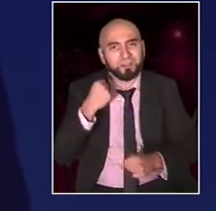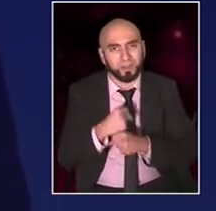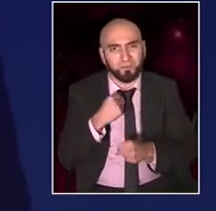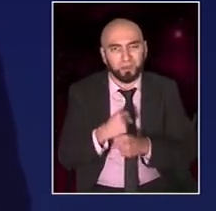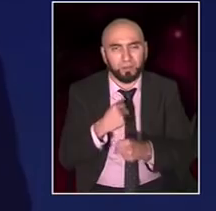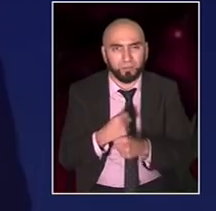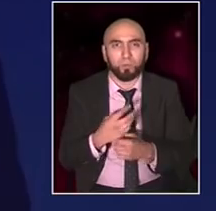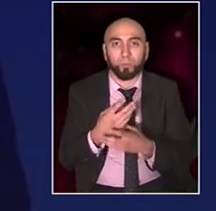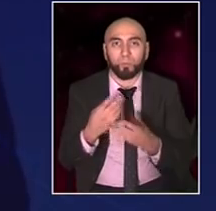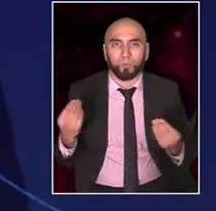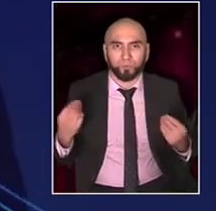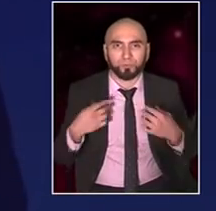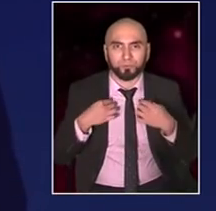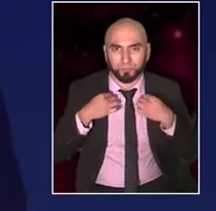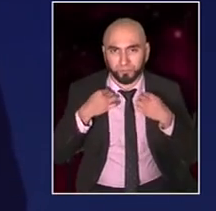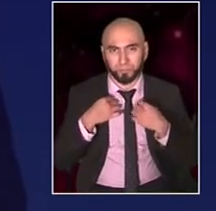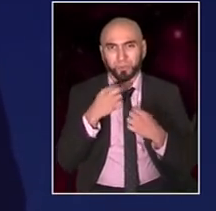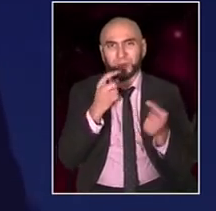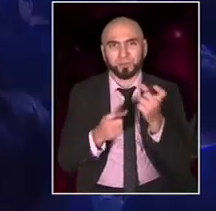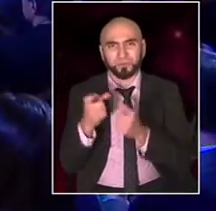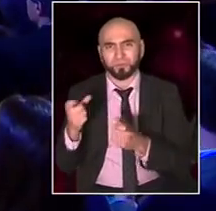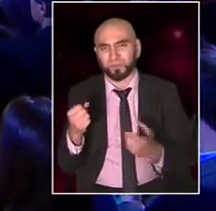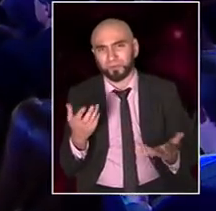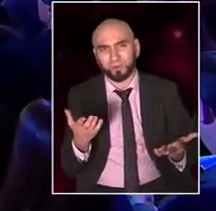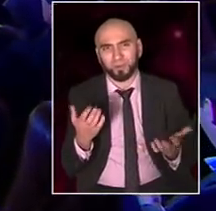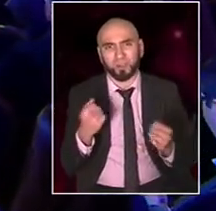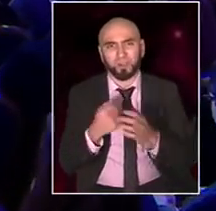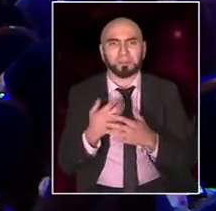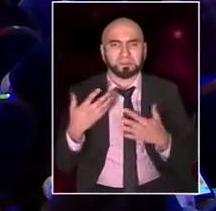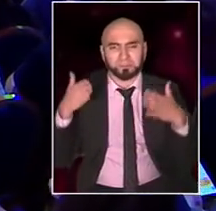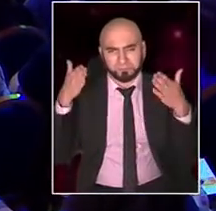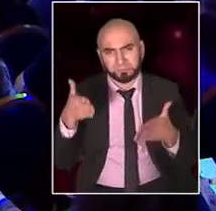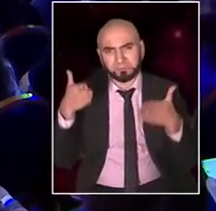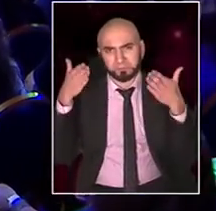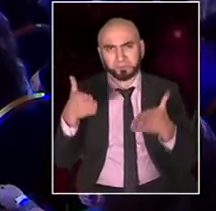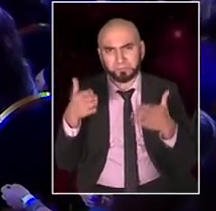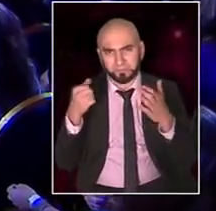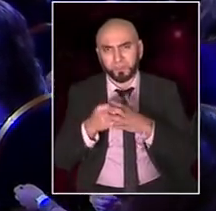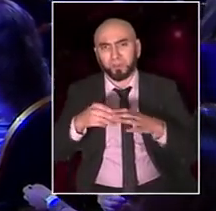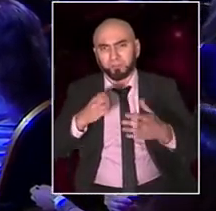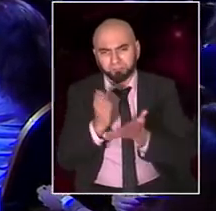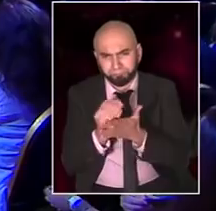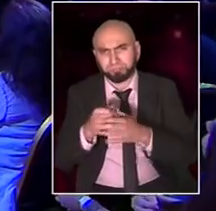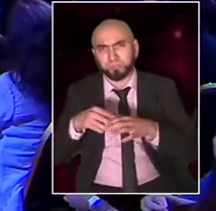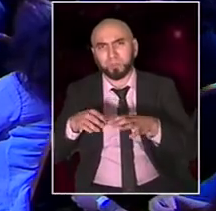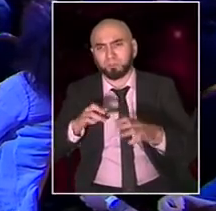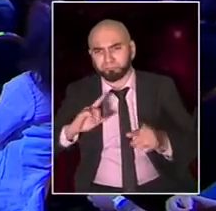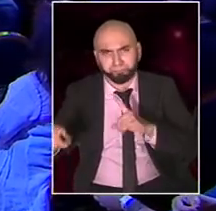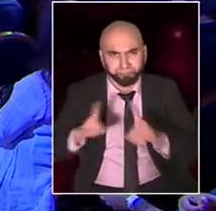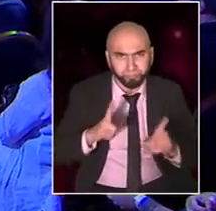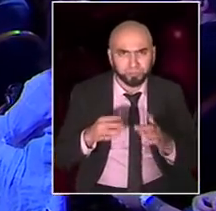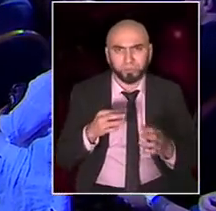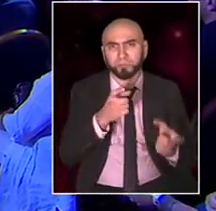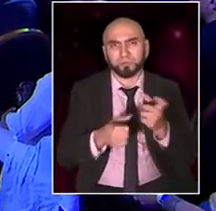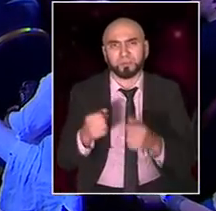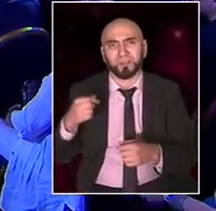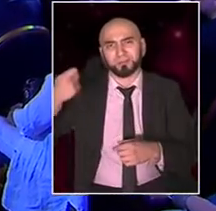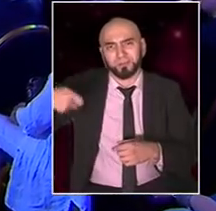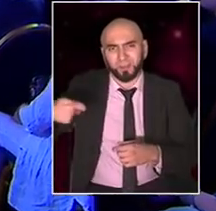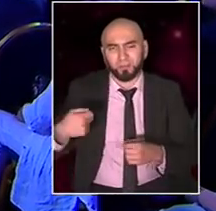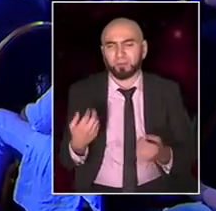horas de trabajo de muchas personas que han estado detrás de esto, en contenido, en la producción, los trabajadores y trabajadoras del Senado. Así que a